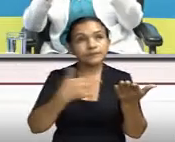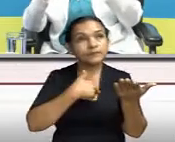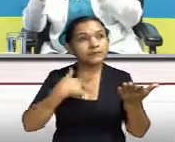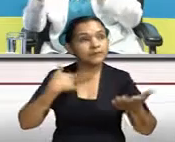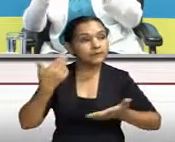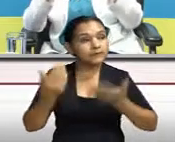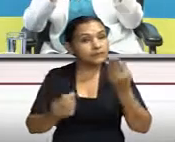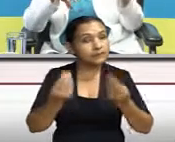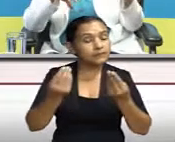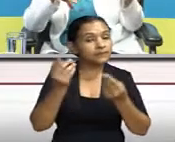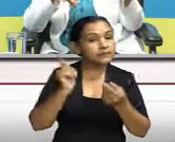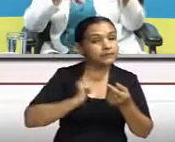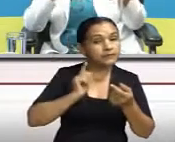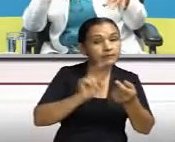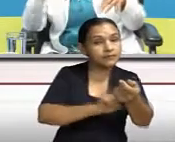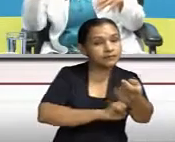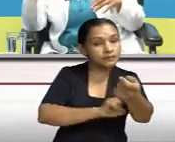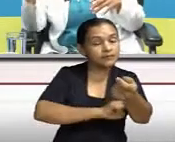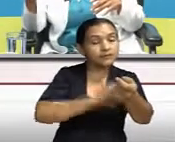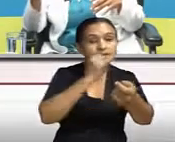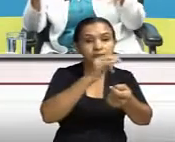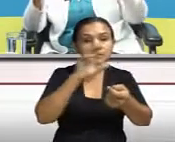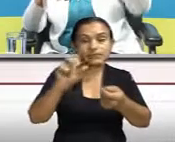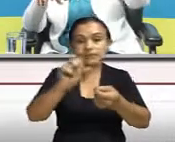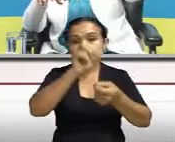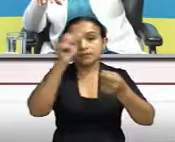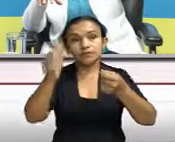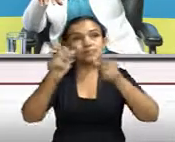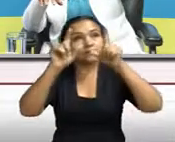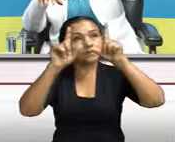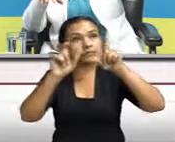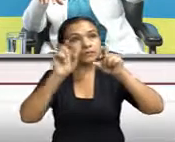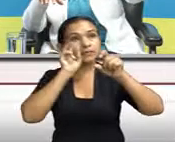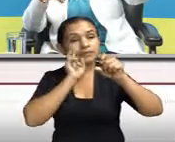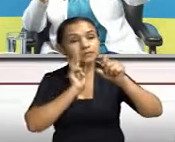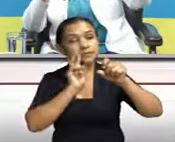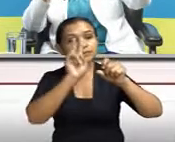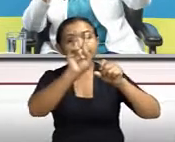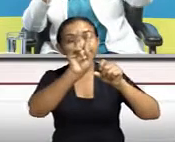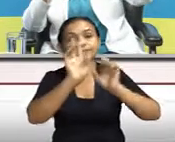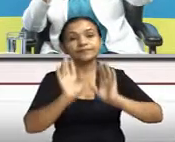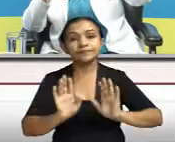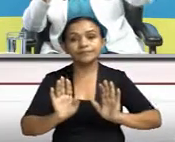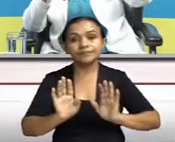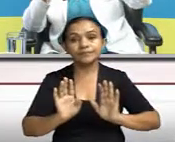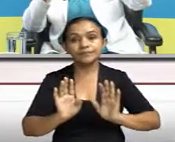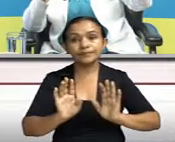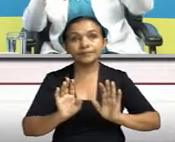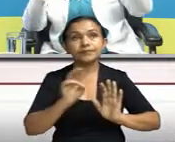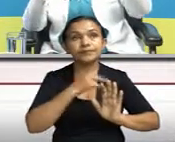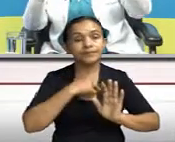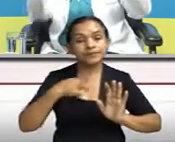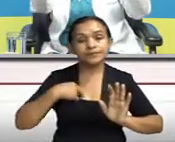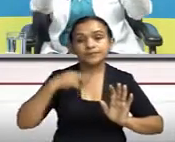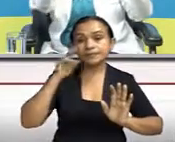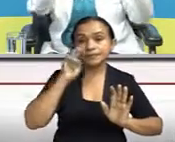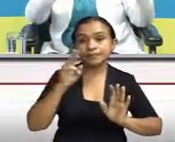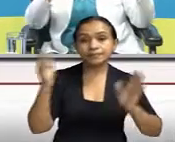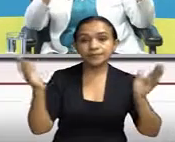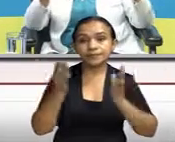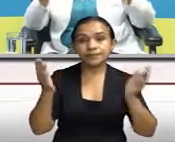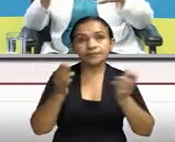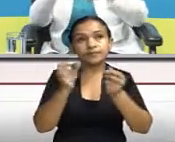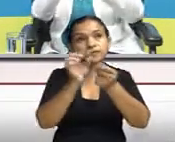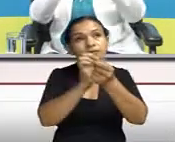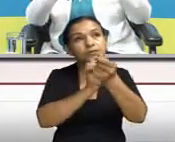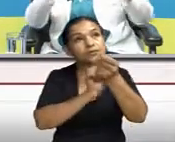independiente que tenga o no diabetes. Luego, la siguiente diapositiva, ahí vamos a ver, si la pueden pasar, vamos a ver cómo es el